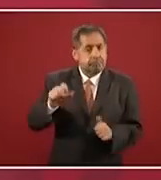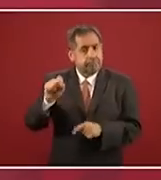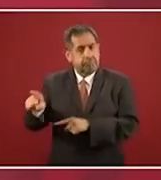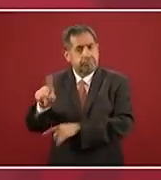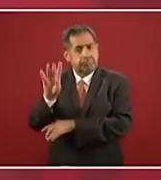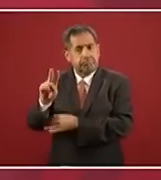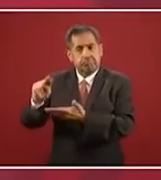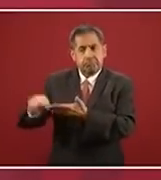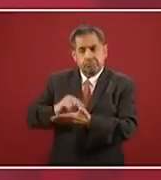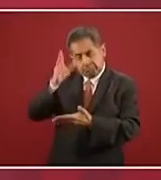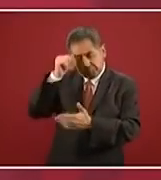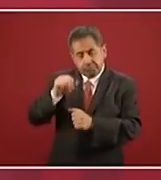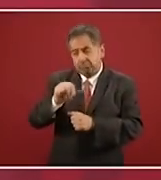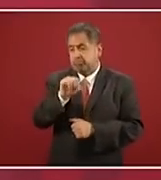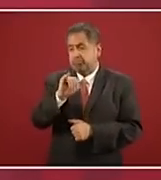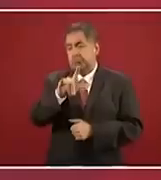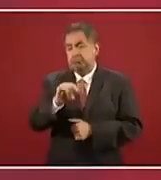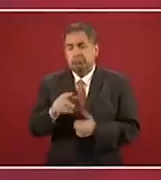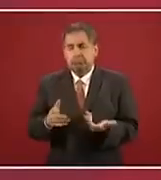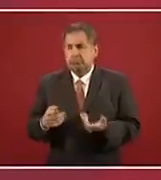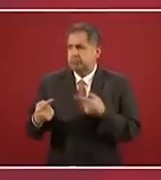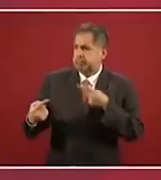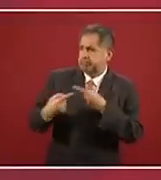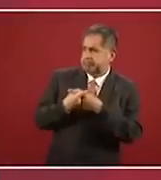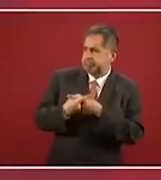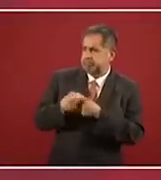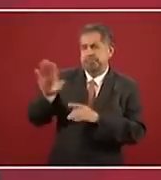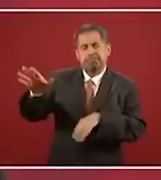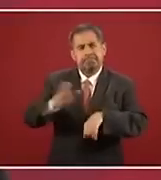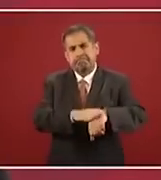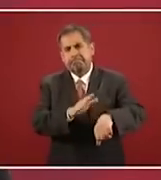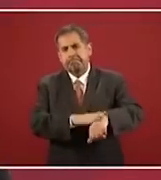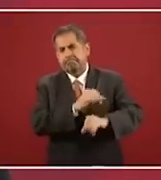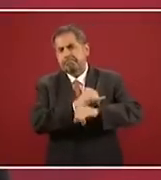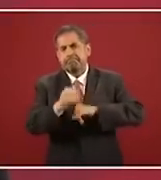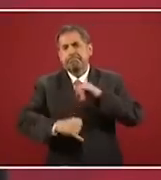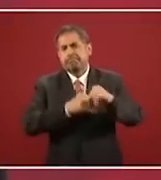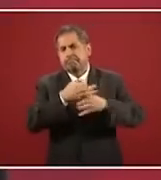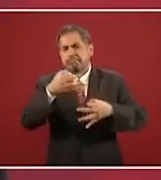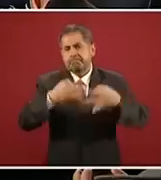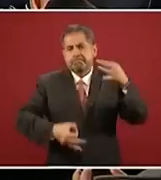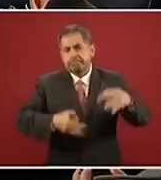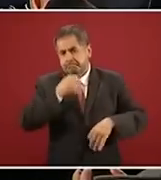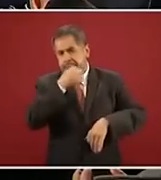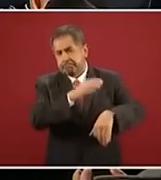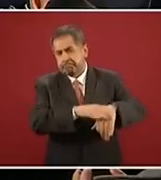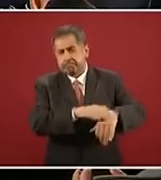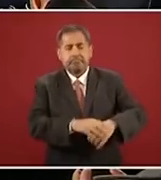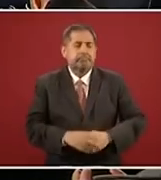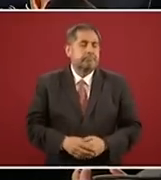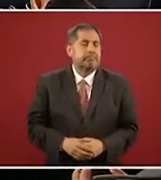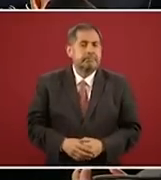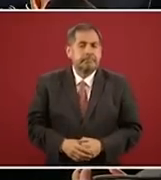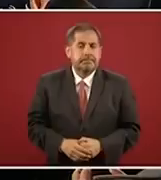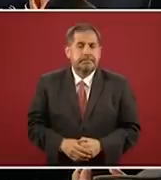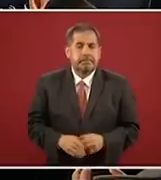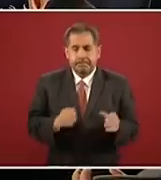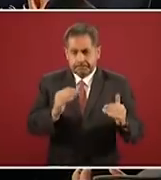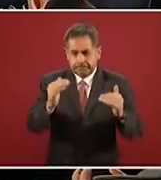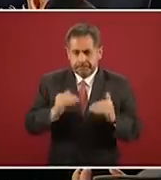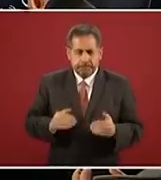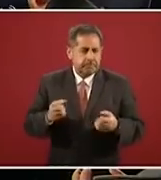recurriendo a la corte penal internacional es el objetivo del costo y mire